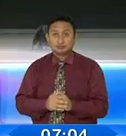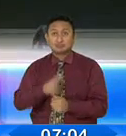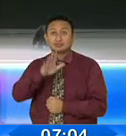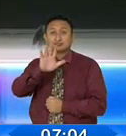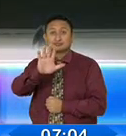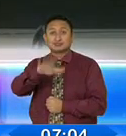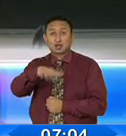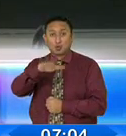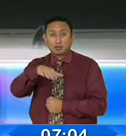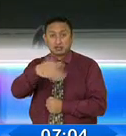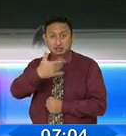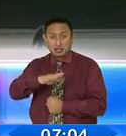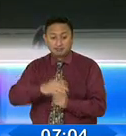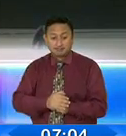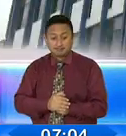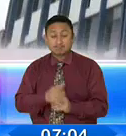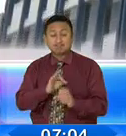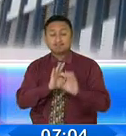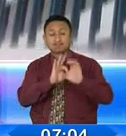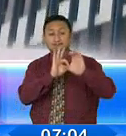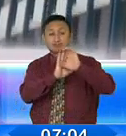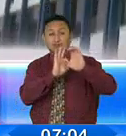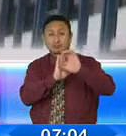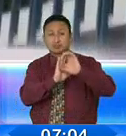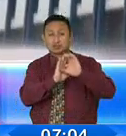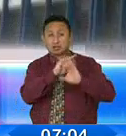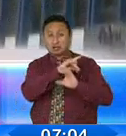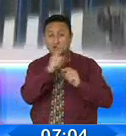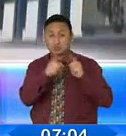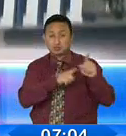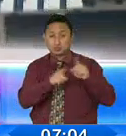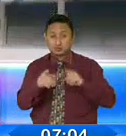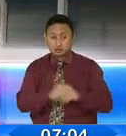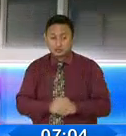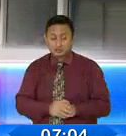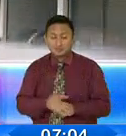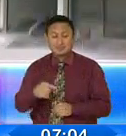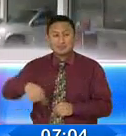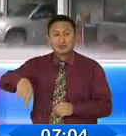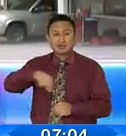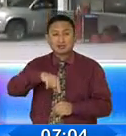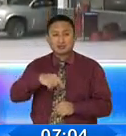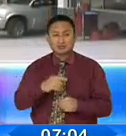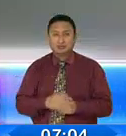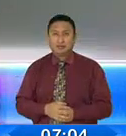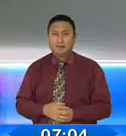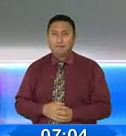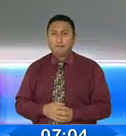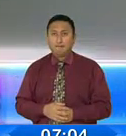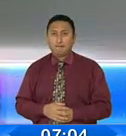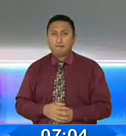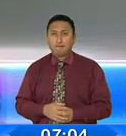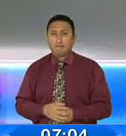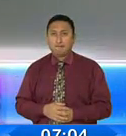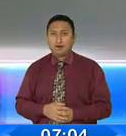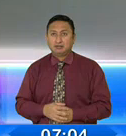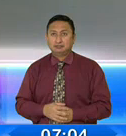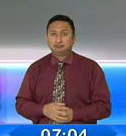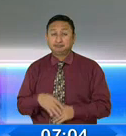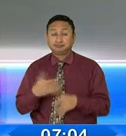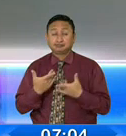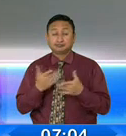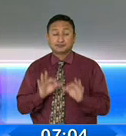5 meses. El Consejo de Participación Ciudadana y Control Social es el encargado de este concurso. Es importante